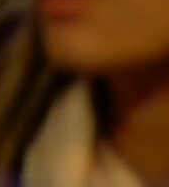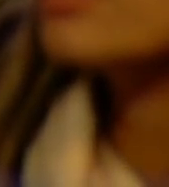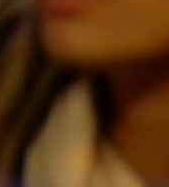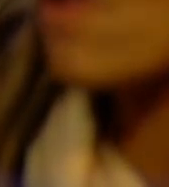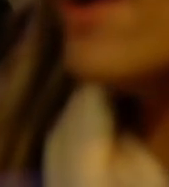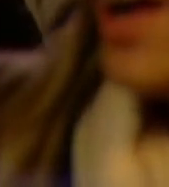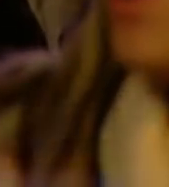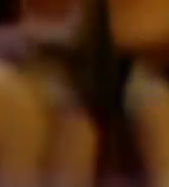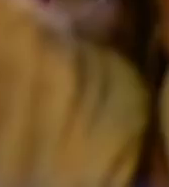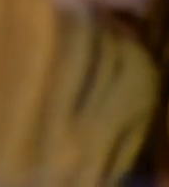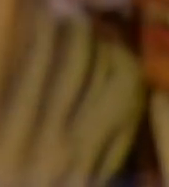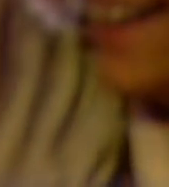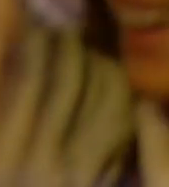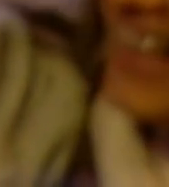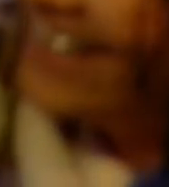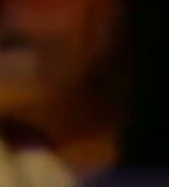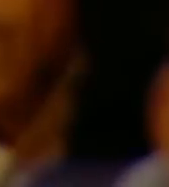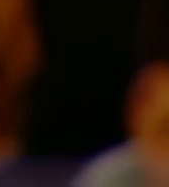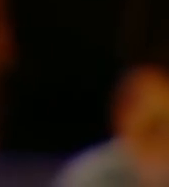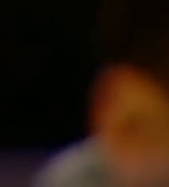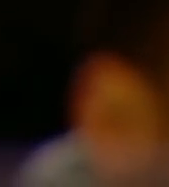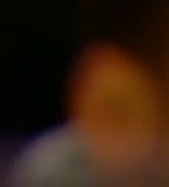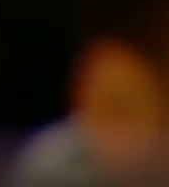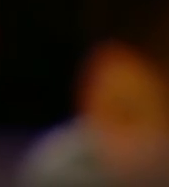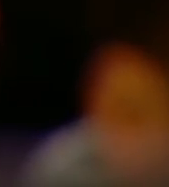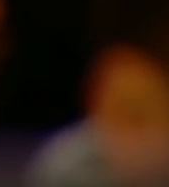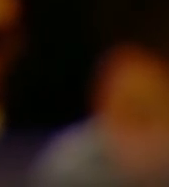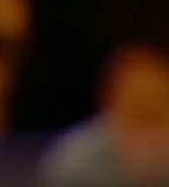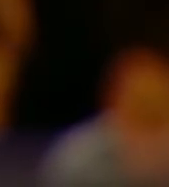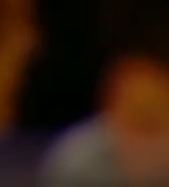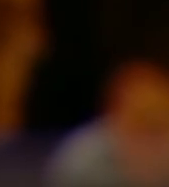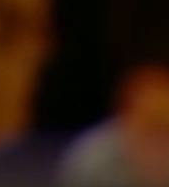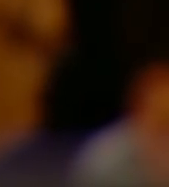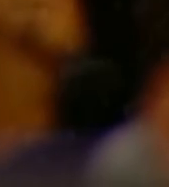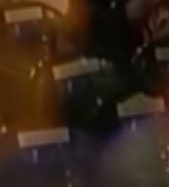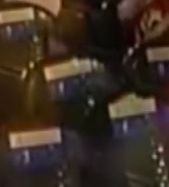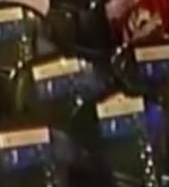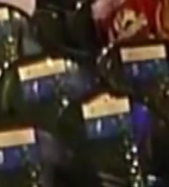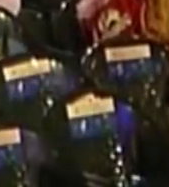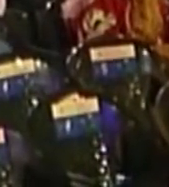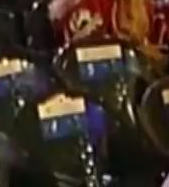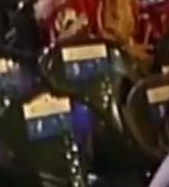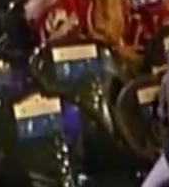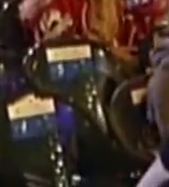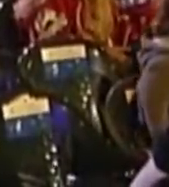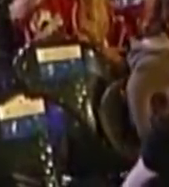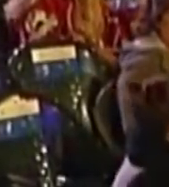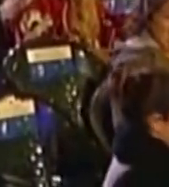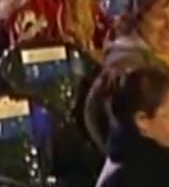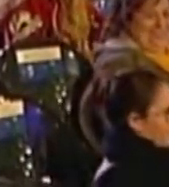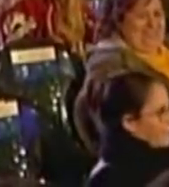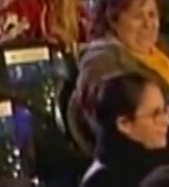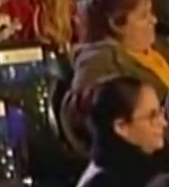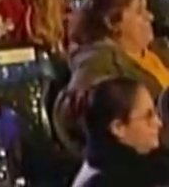los miembros que están montados en el escenario, además también de todos aquellos que les están acompañando, que les están arropando para formar